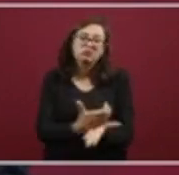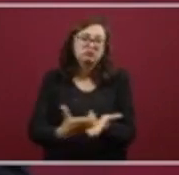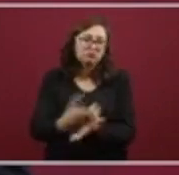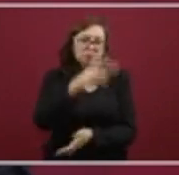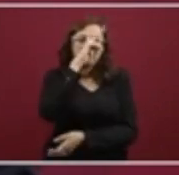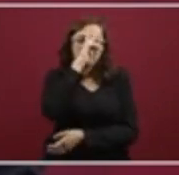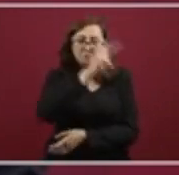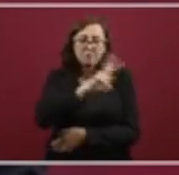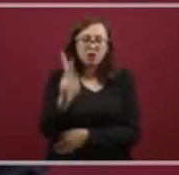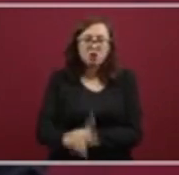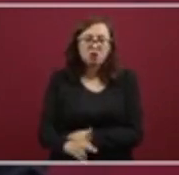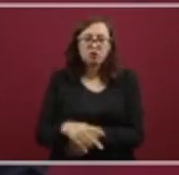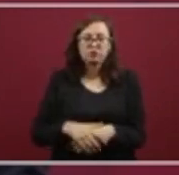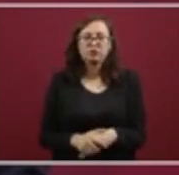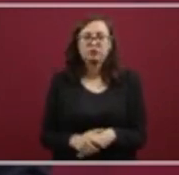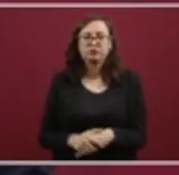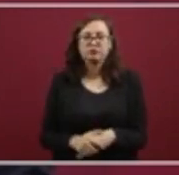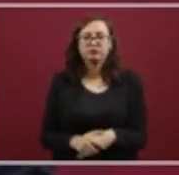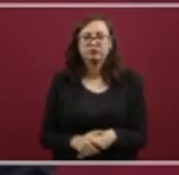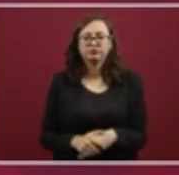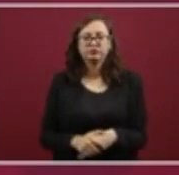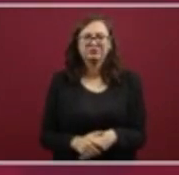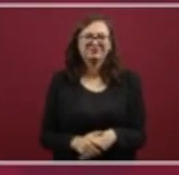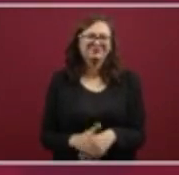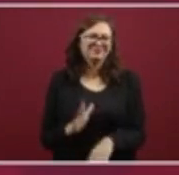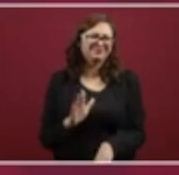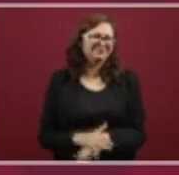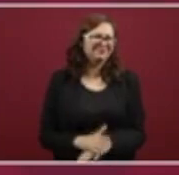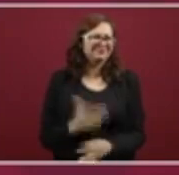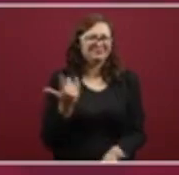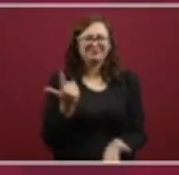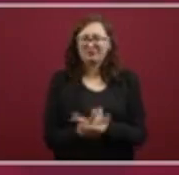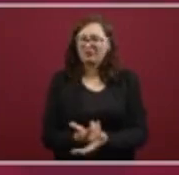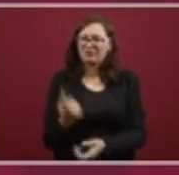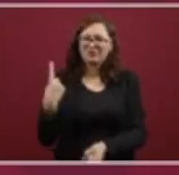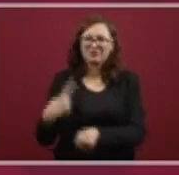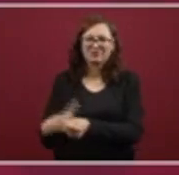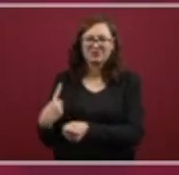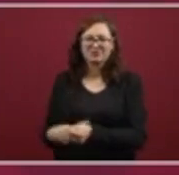En el caso de las enfermedades que más están afectando,